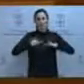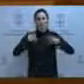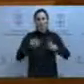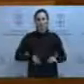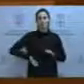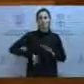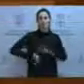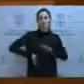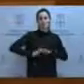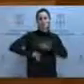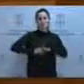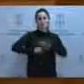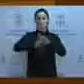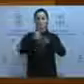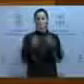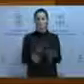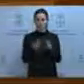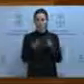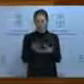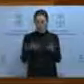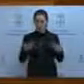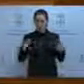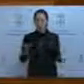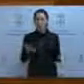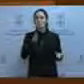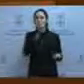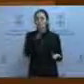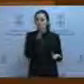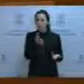permanente avance social. Y por esa razón,